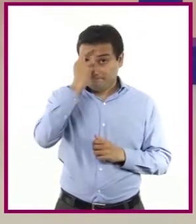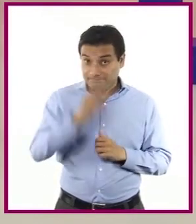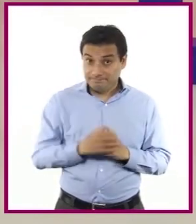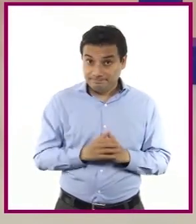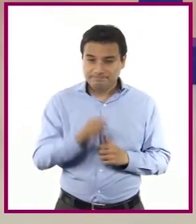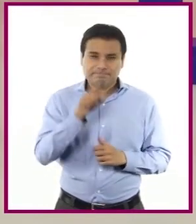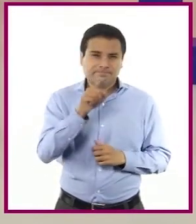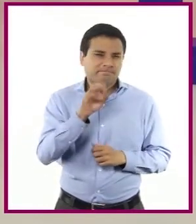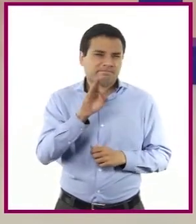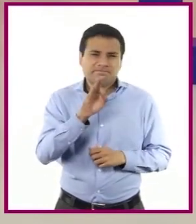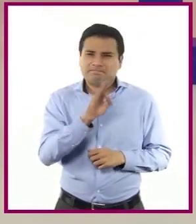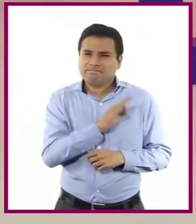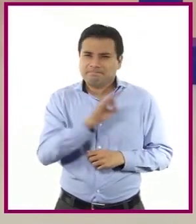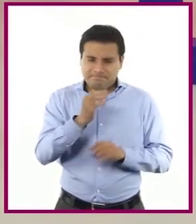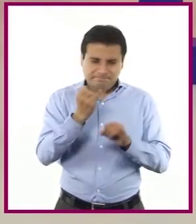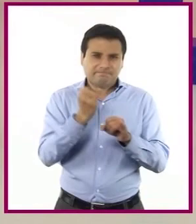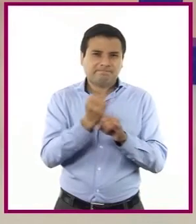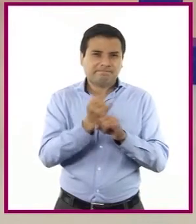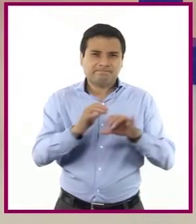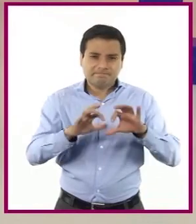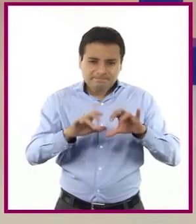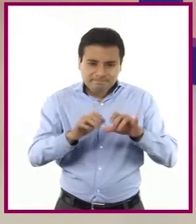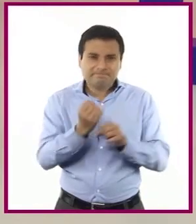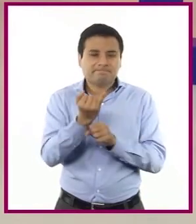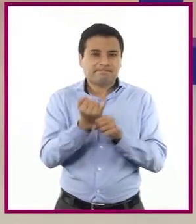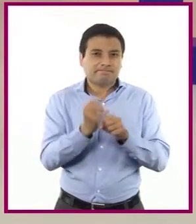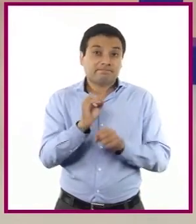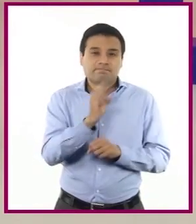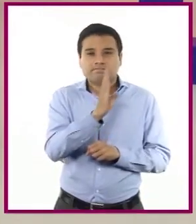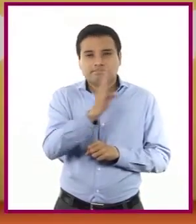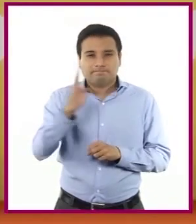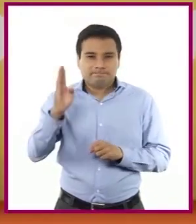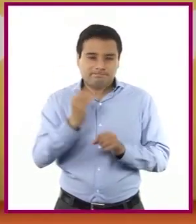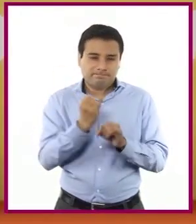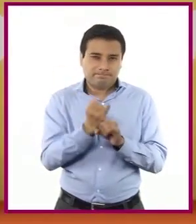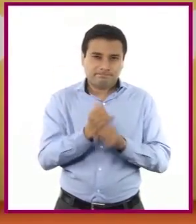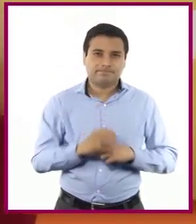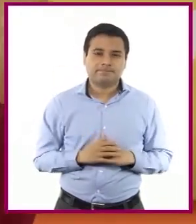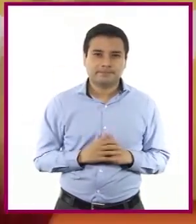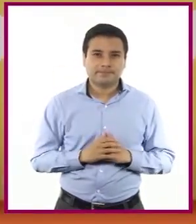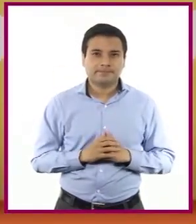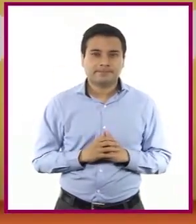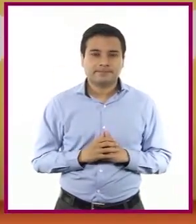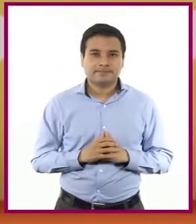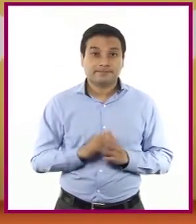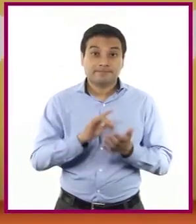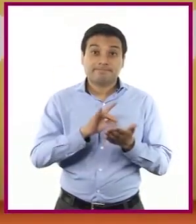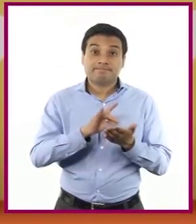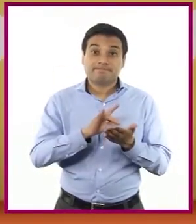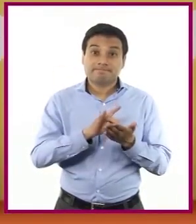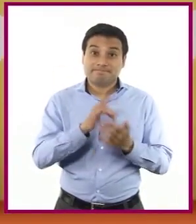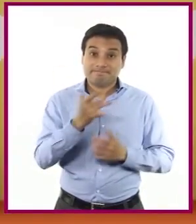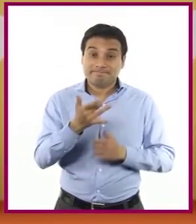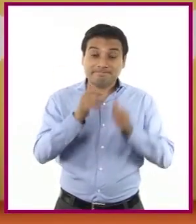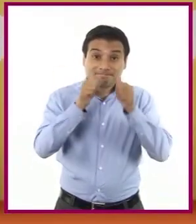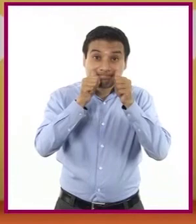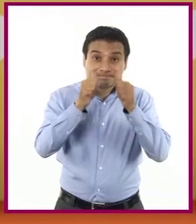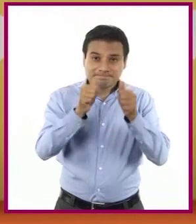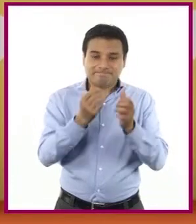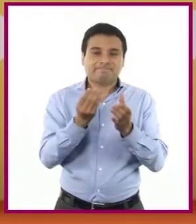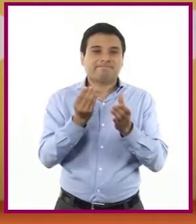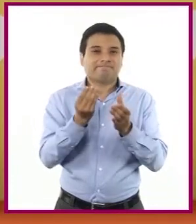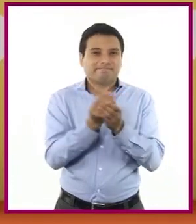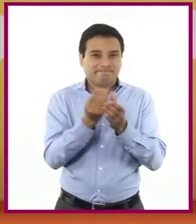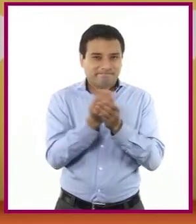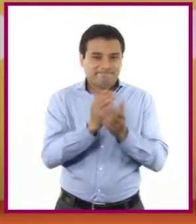en sitios académicos de internet o en bibliotecas virtuales. Gracias por compartir con nosotros